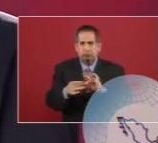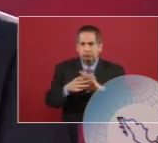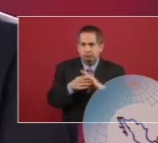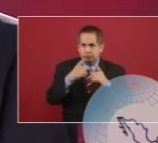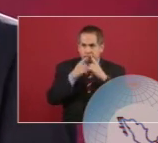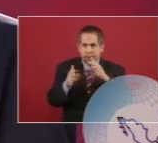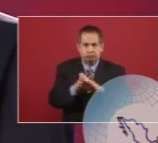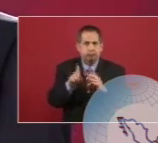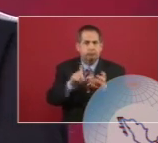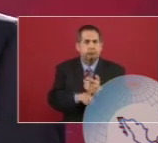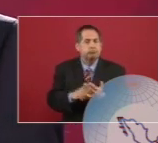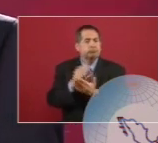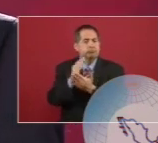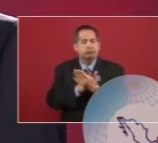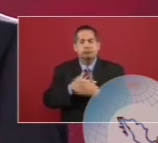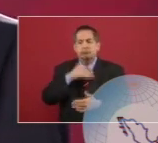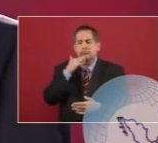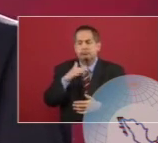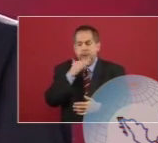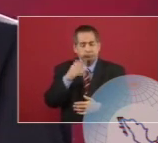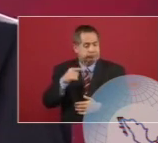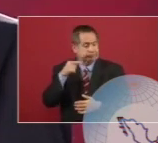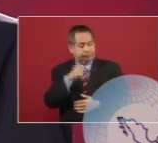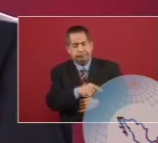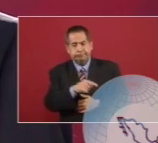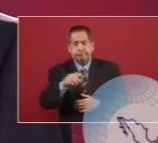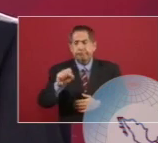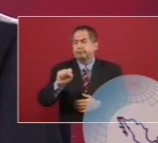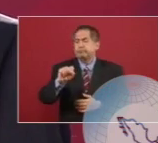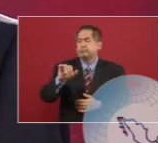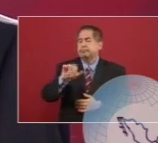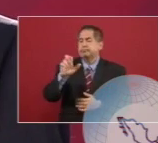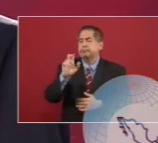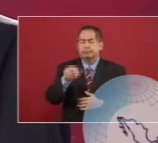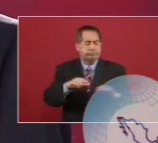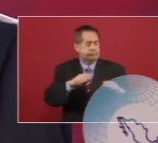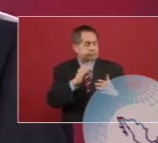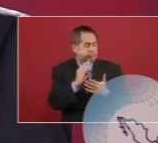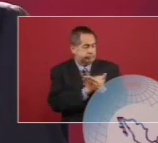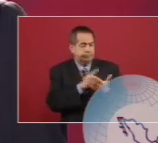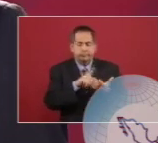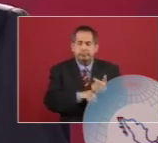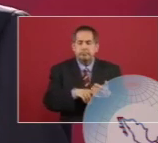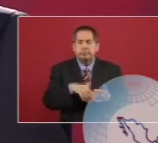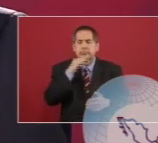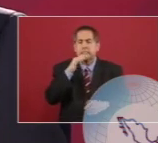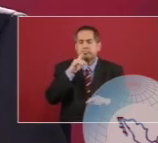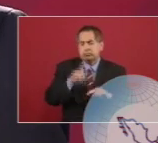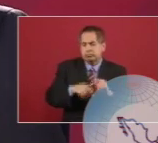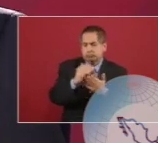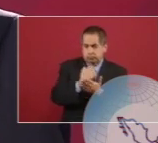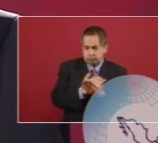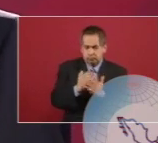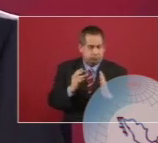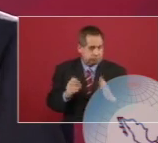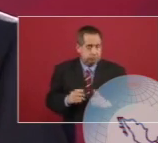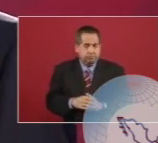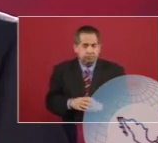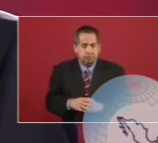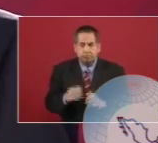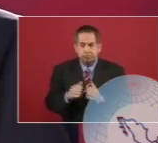la corrupción al interior del Poder Judicial, con